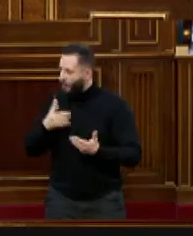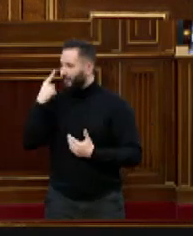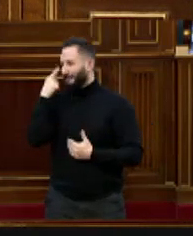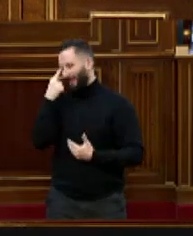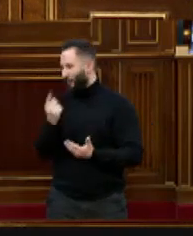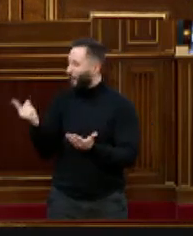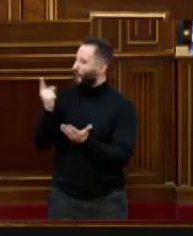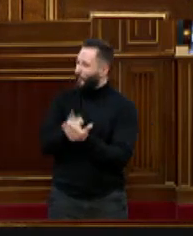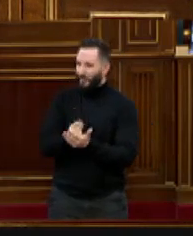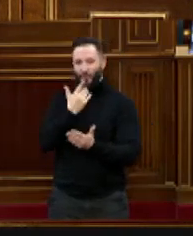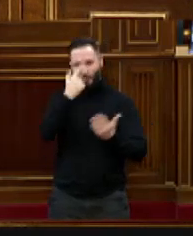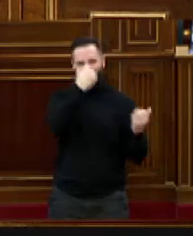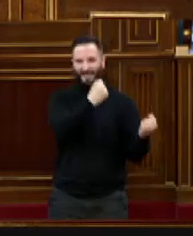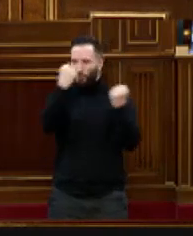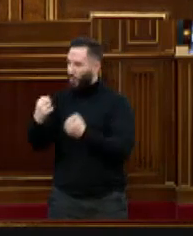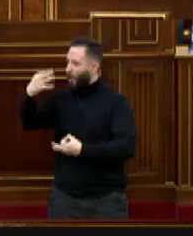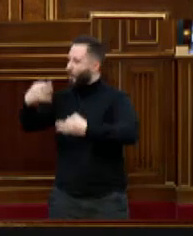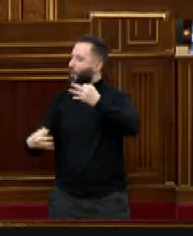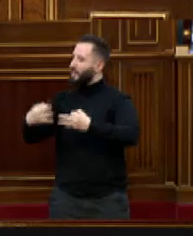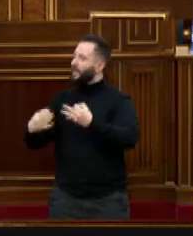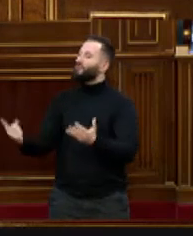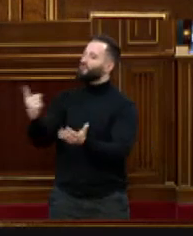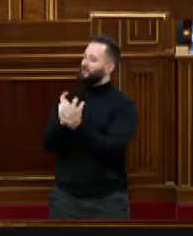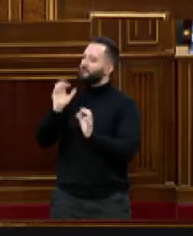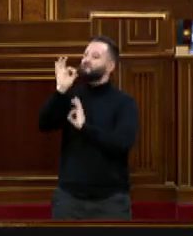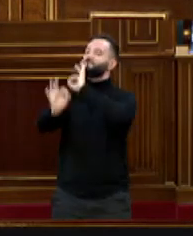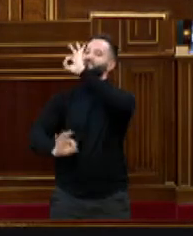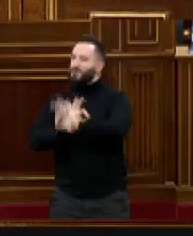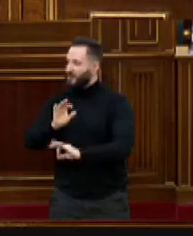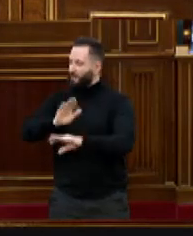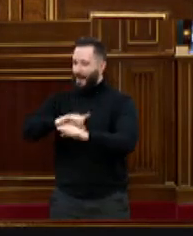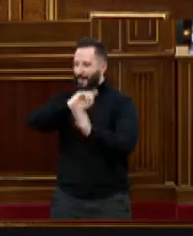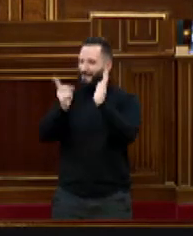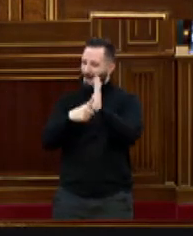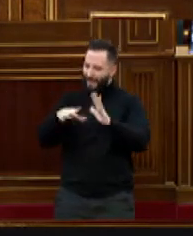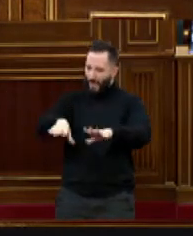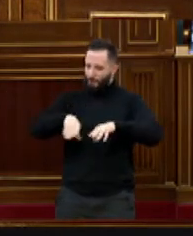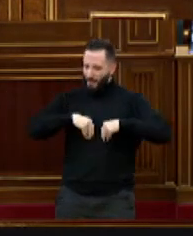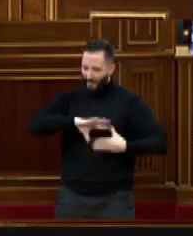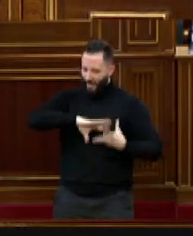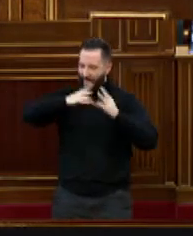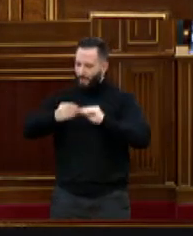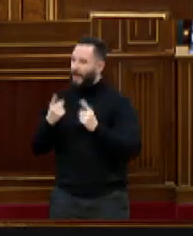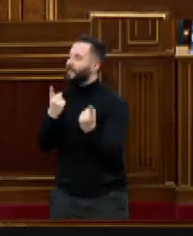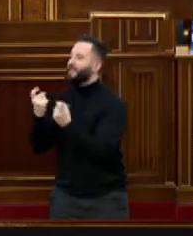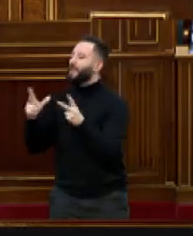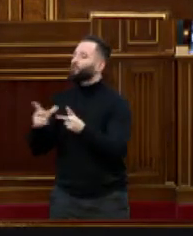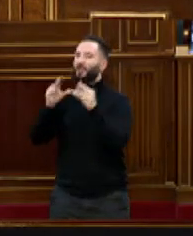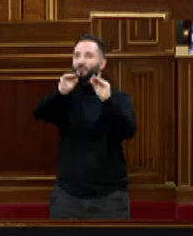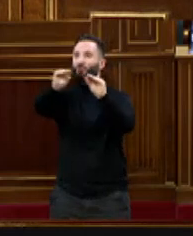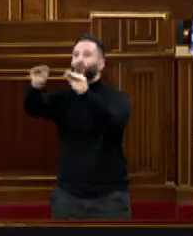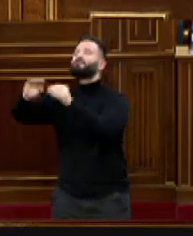instituciones jurídicas se reabren no y se modifican se adaptan a las necesidades sociales no